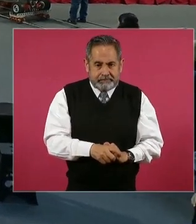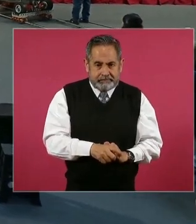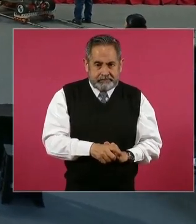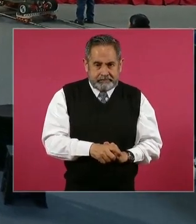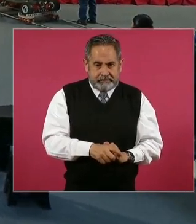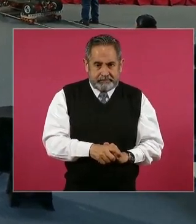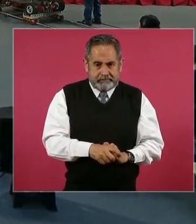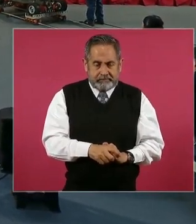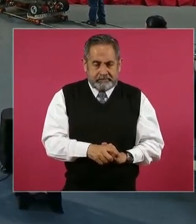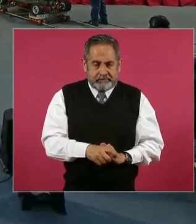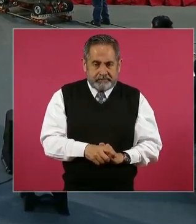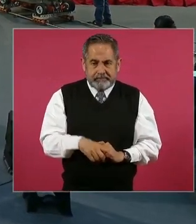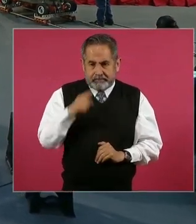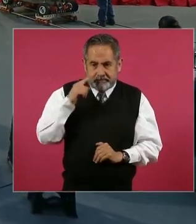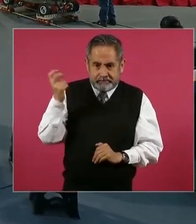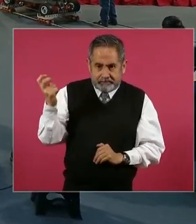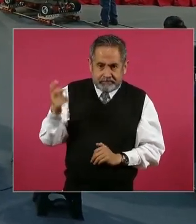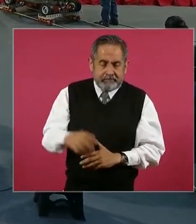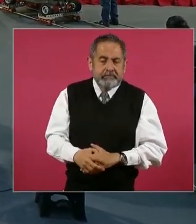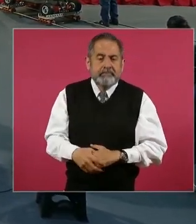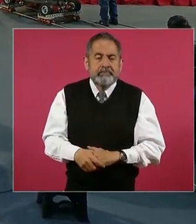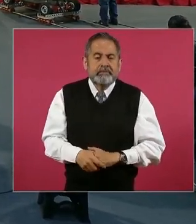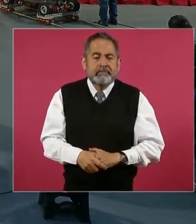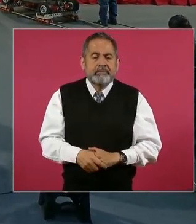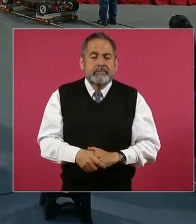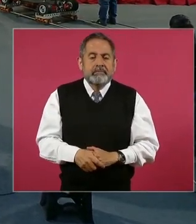algo ahí está